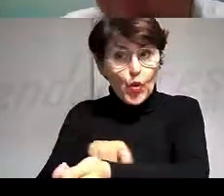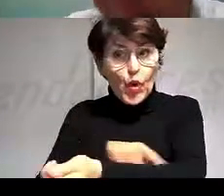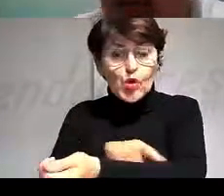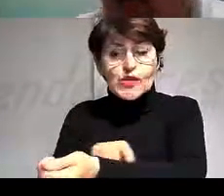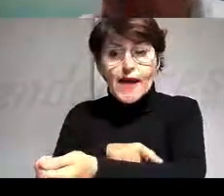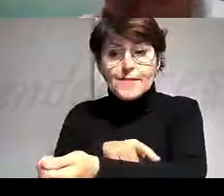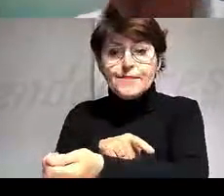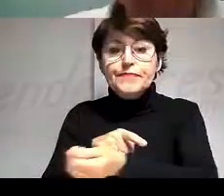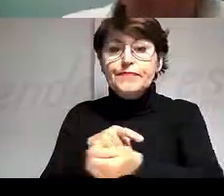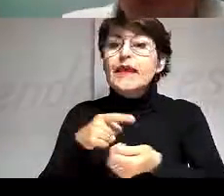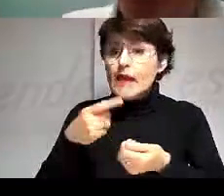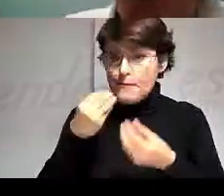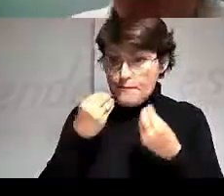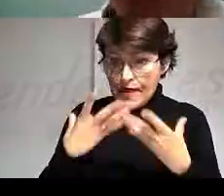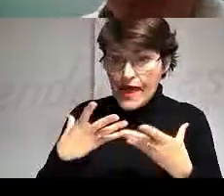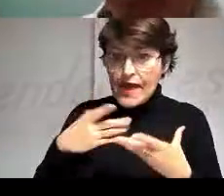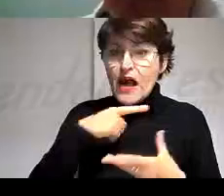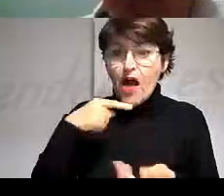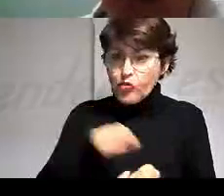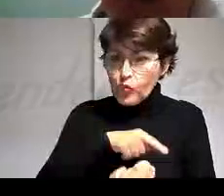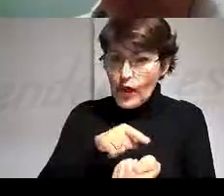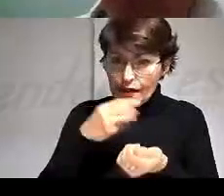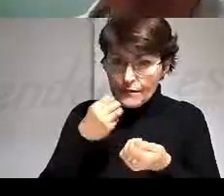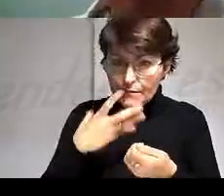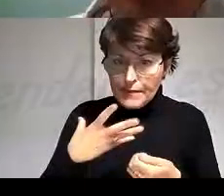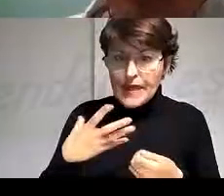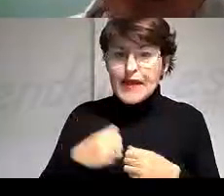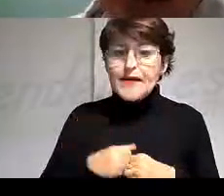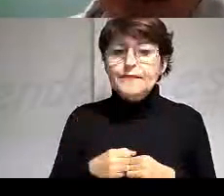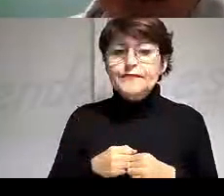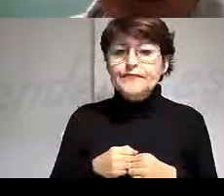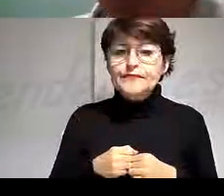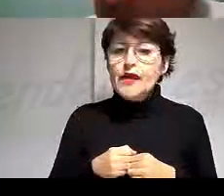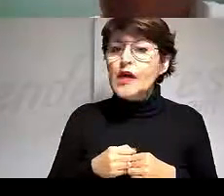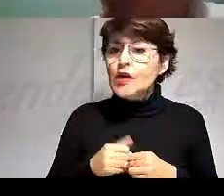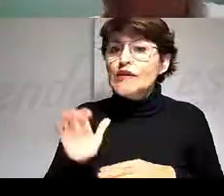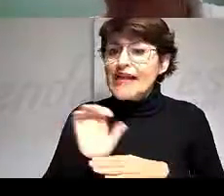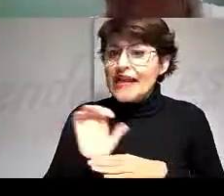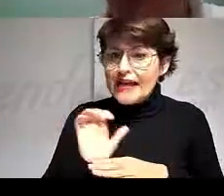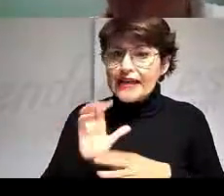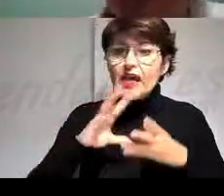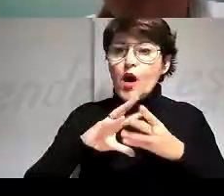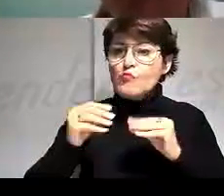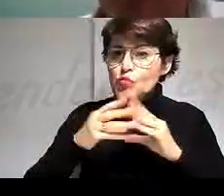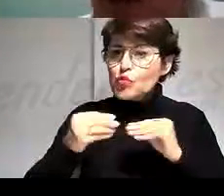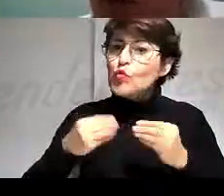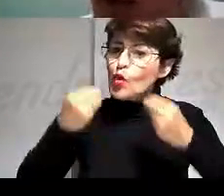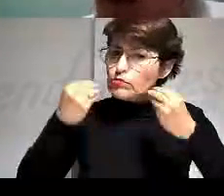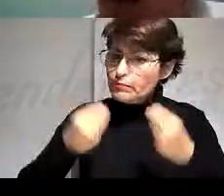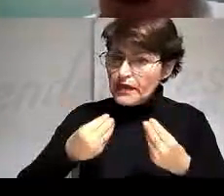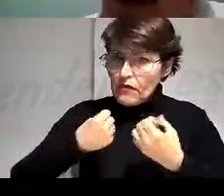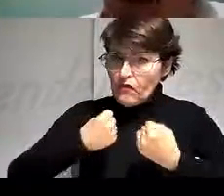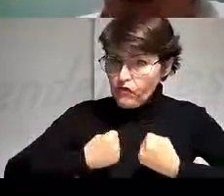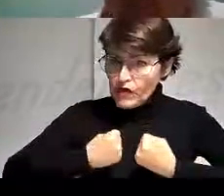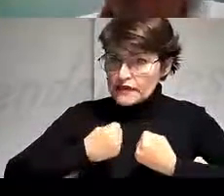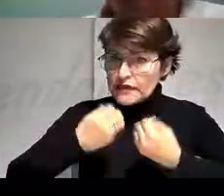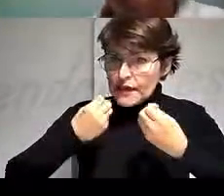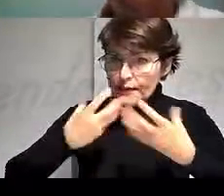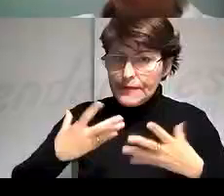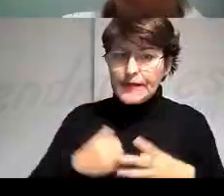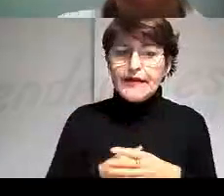se degrada correctamente, se producen los enlaces fosfato y por lo tanto la energía y el músculo se empieza a nutrir correctamente. Por lo tanto, todas